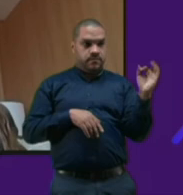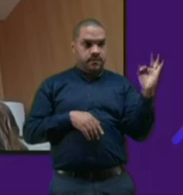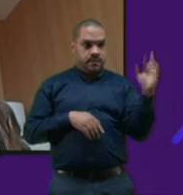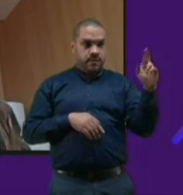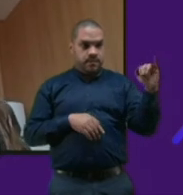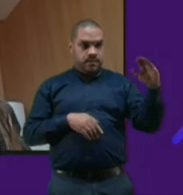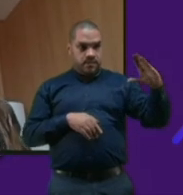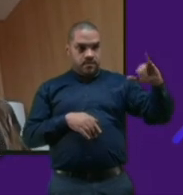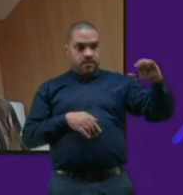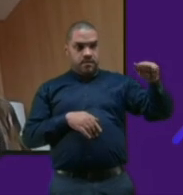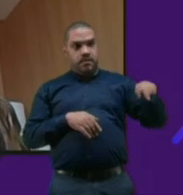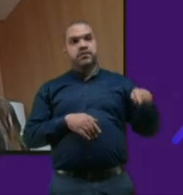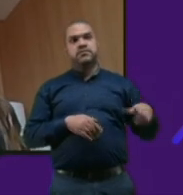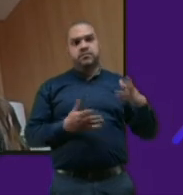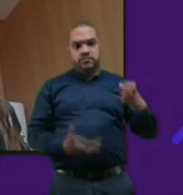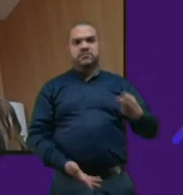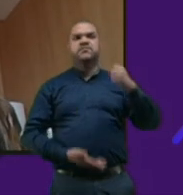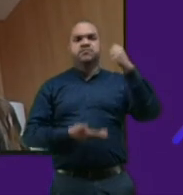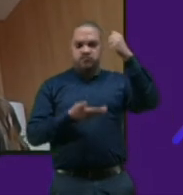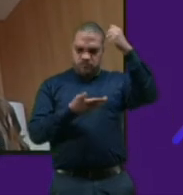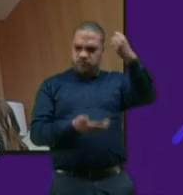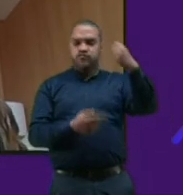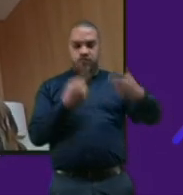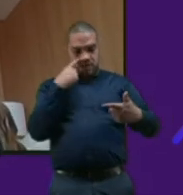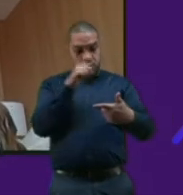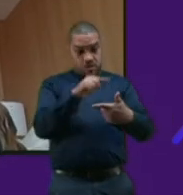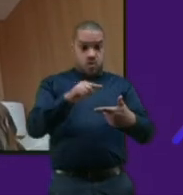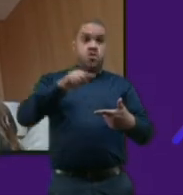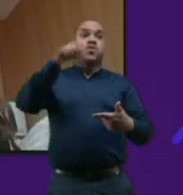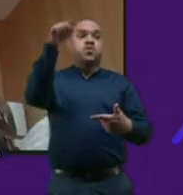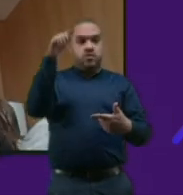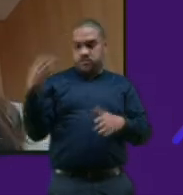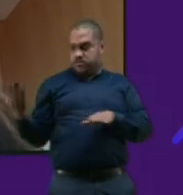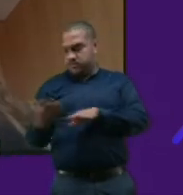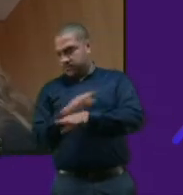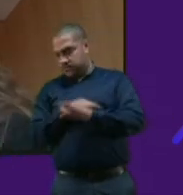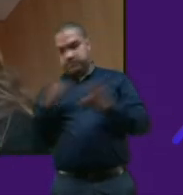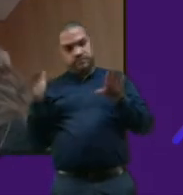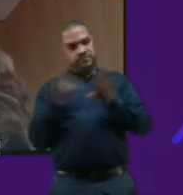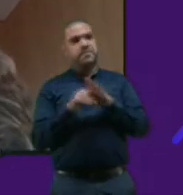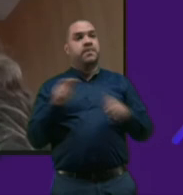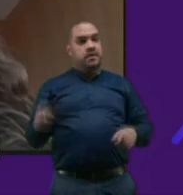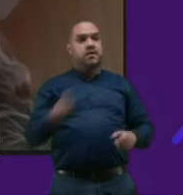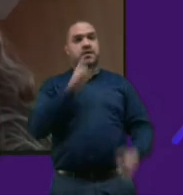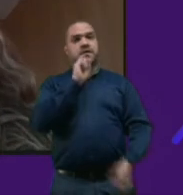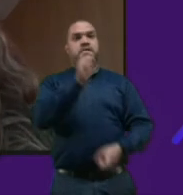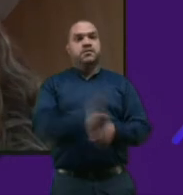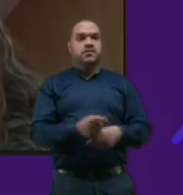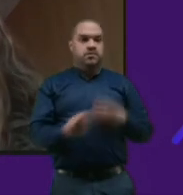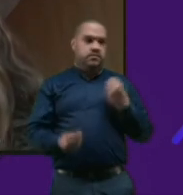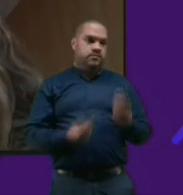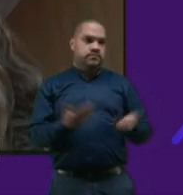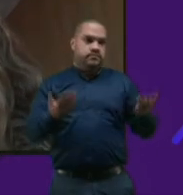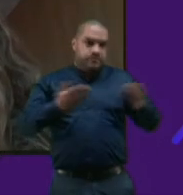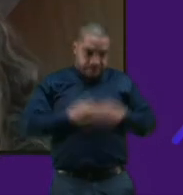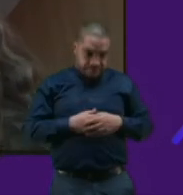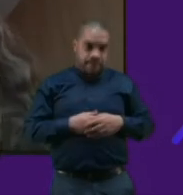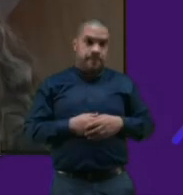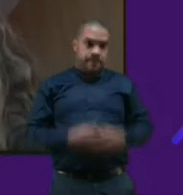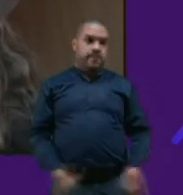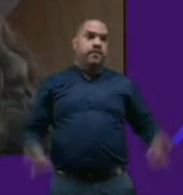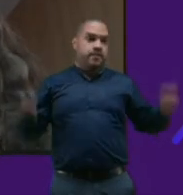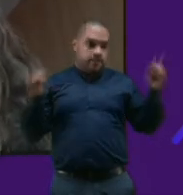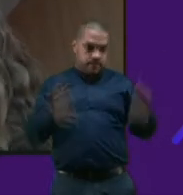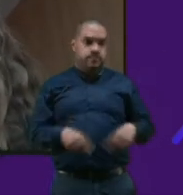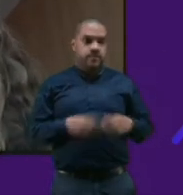levantamiento de capital desde como un fondo, ¿no? Y lo duro que es. Afortunadamente tuvimos tanto pues buen